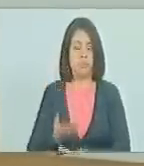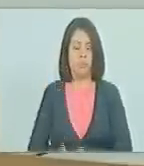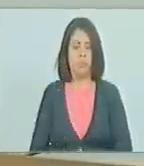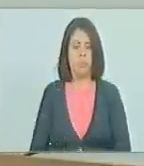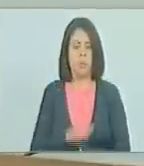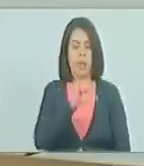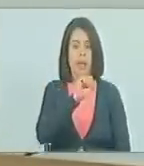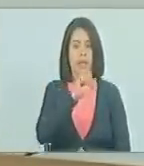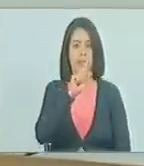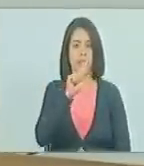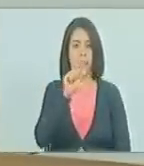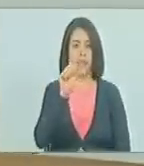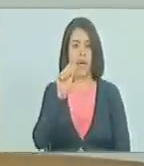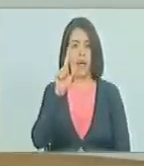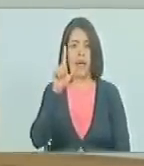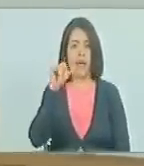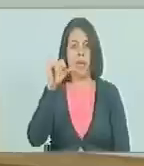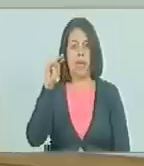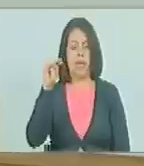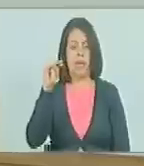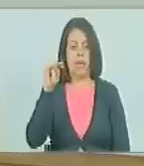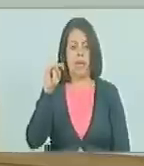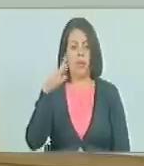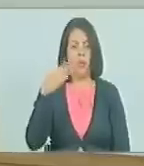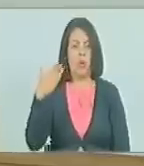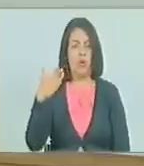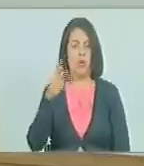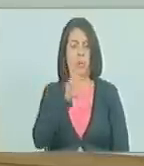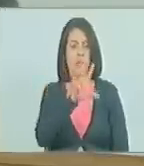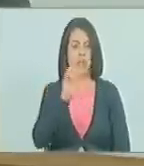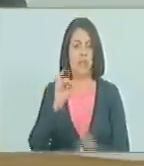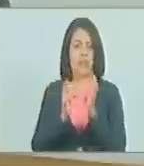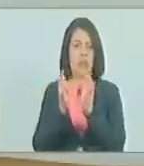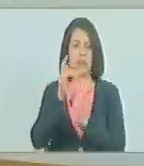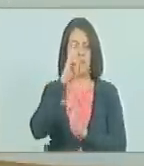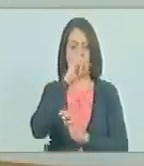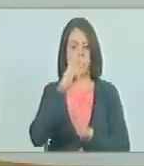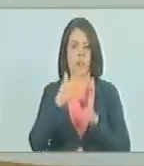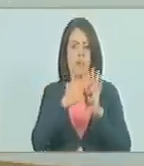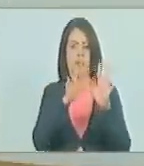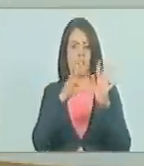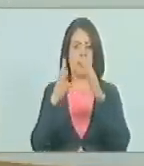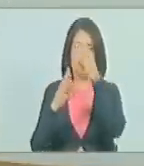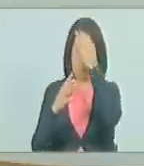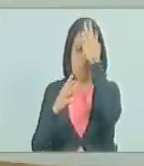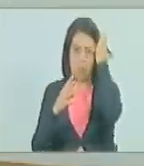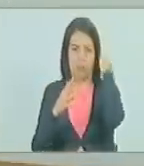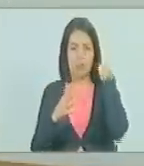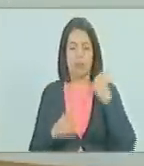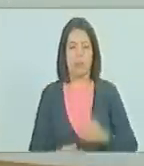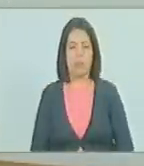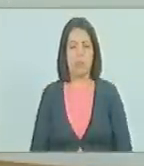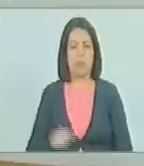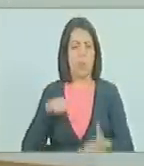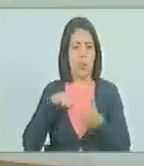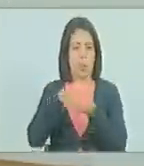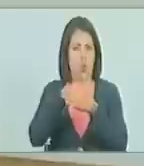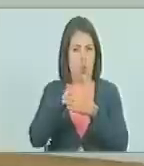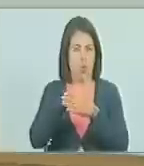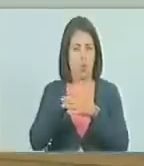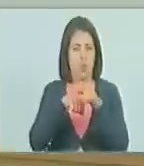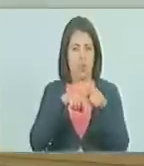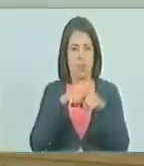Stalin González, esto fue el 30 de abril de 2019, el golpe de los